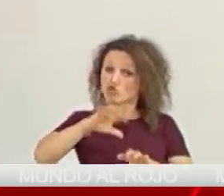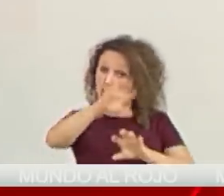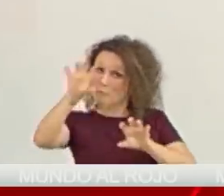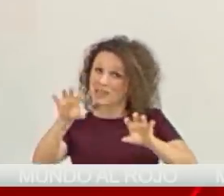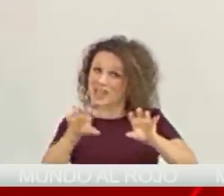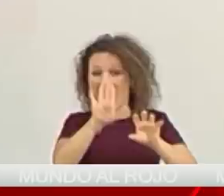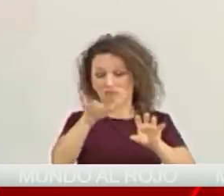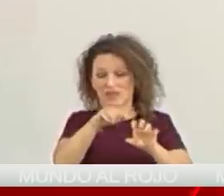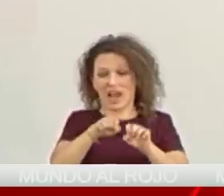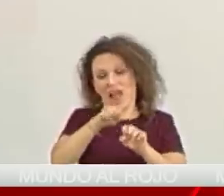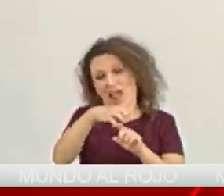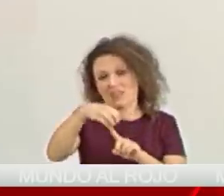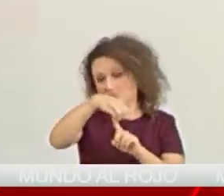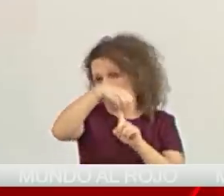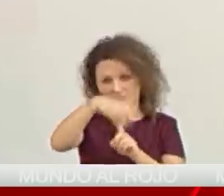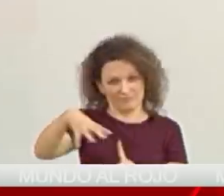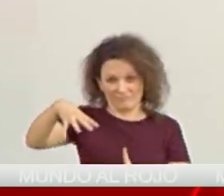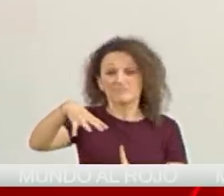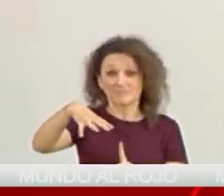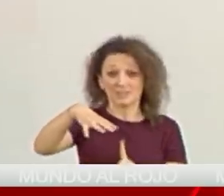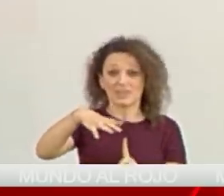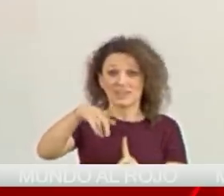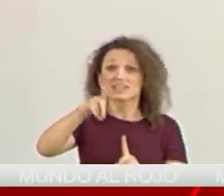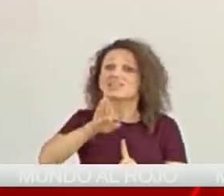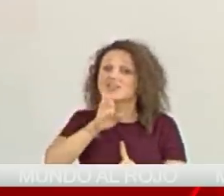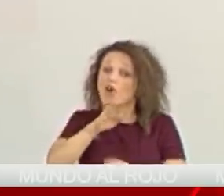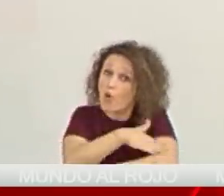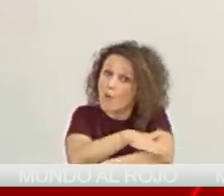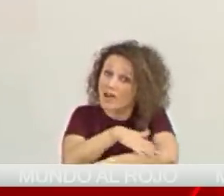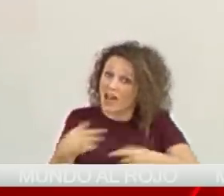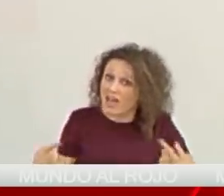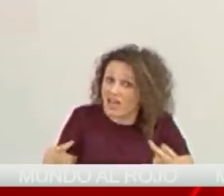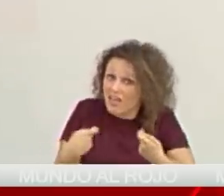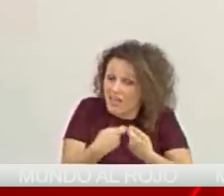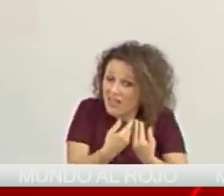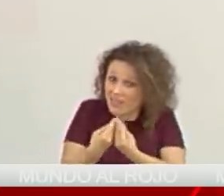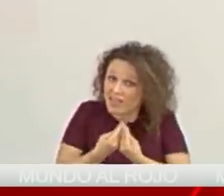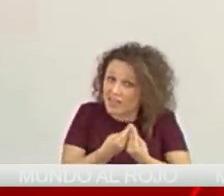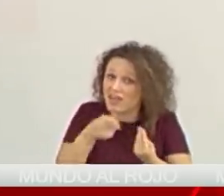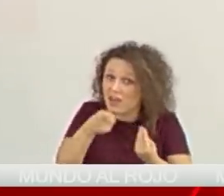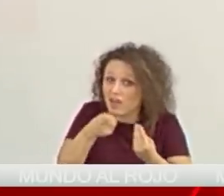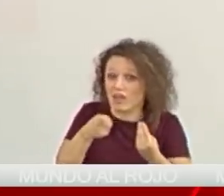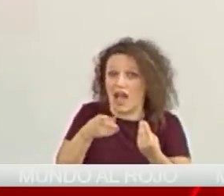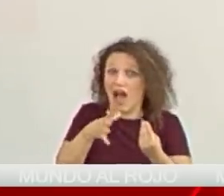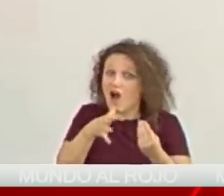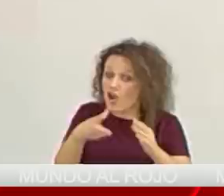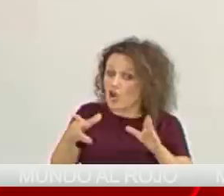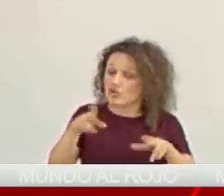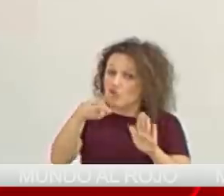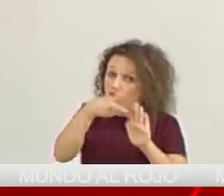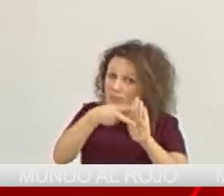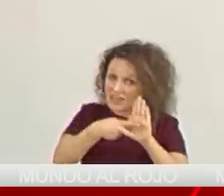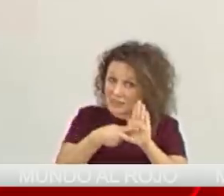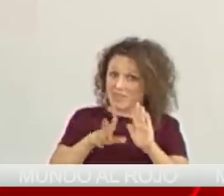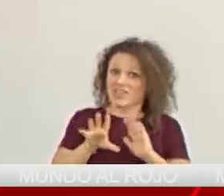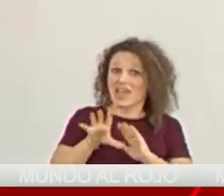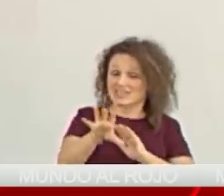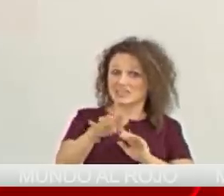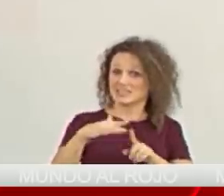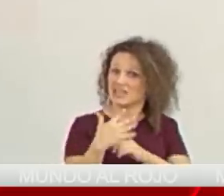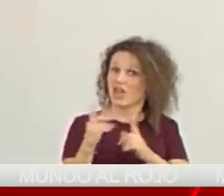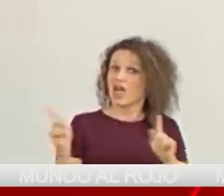baltasar garzón y oh casualidad aparece que una filtración